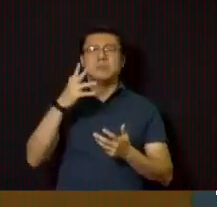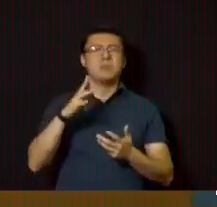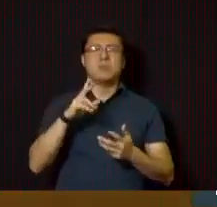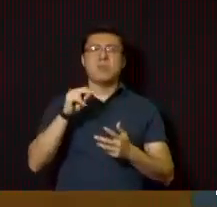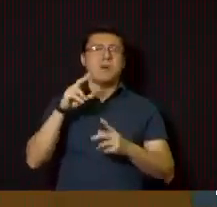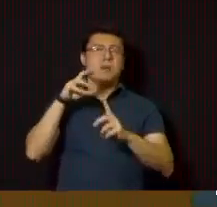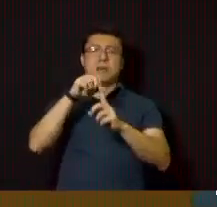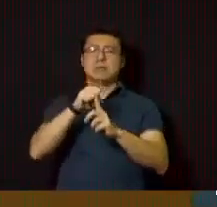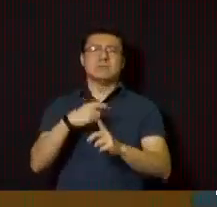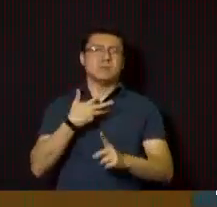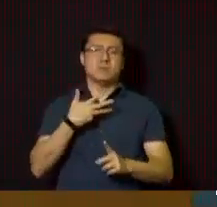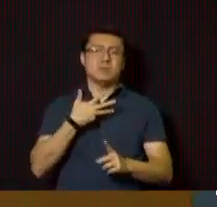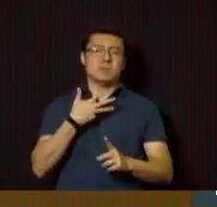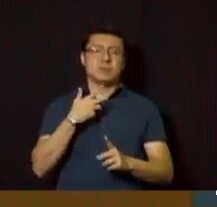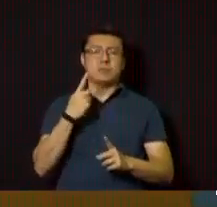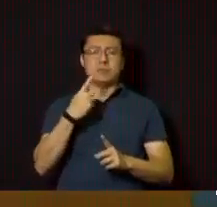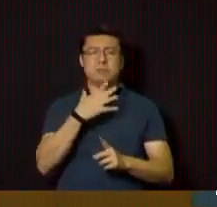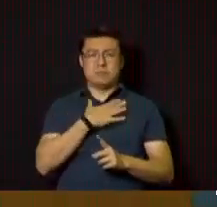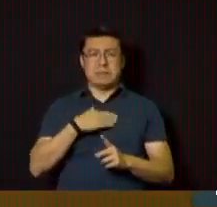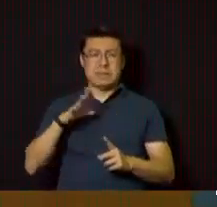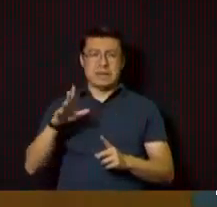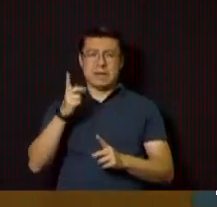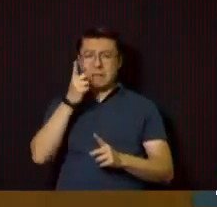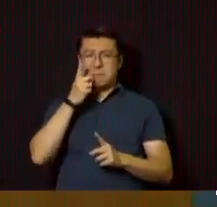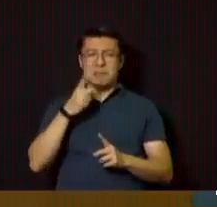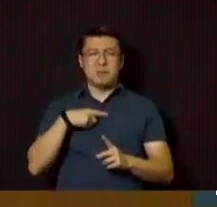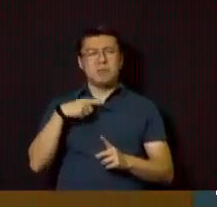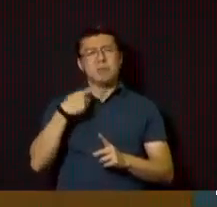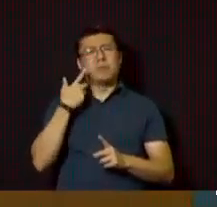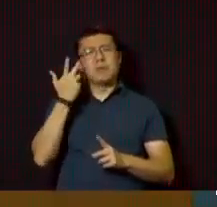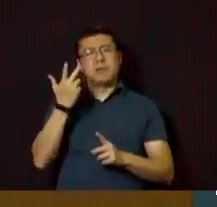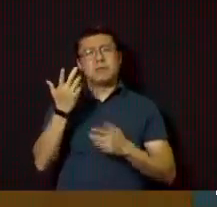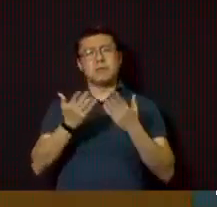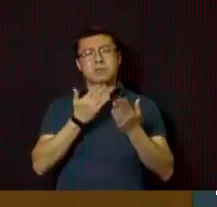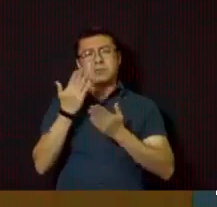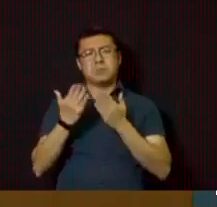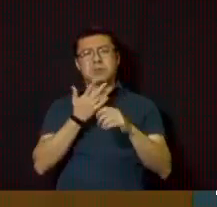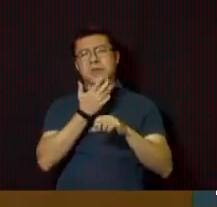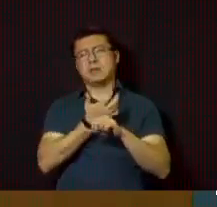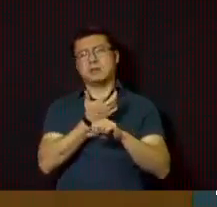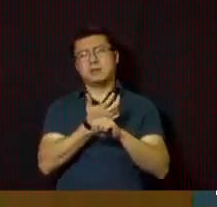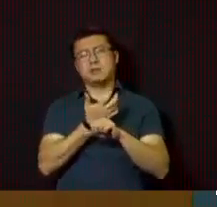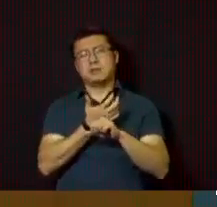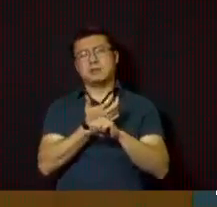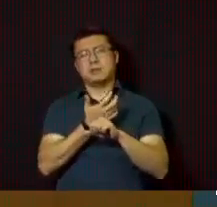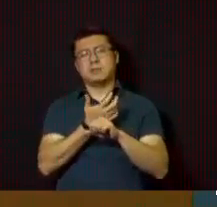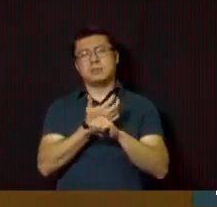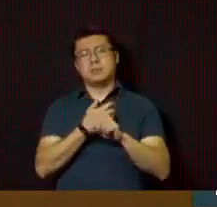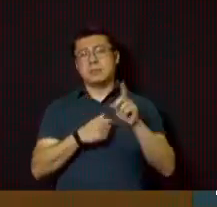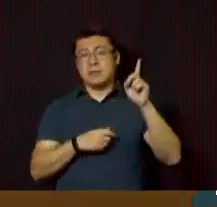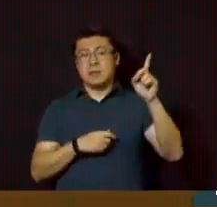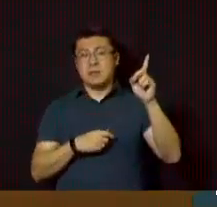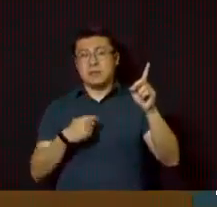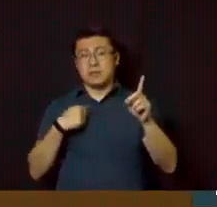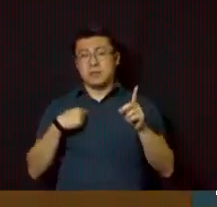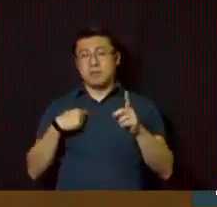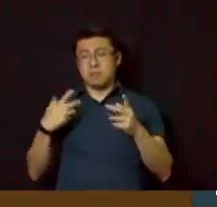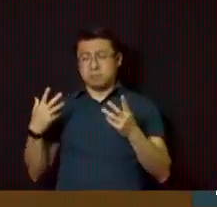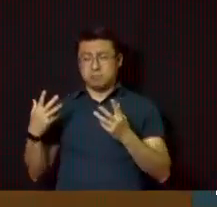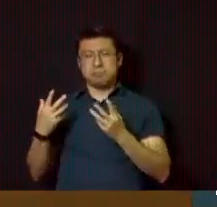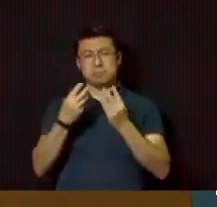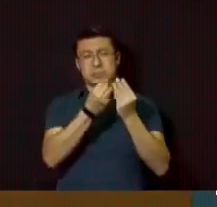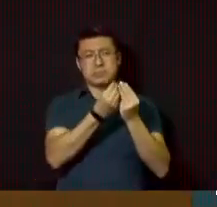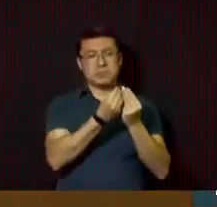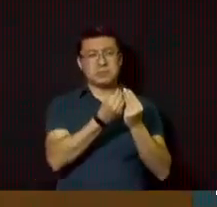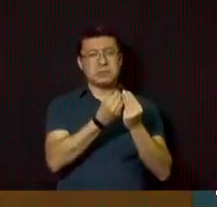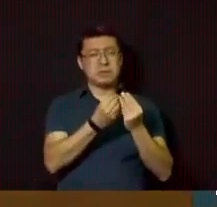me acuerdo que cuando mi hija me dijo, papá, yo quiero estudiar allá en Estados Unidos, el día que fuimos, yo cuando